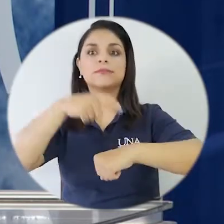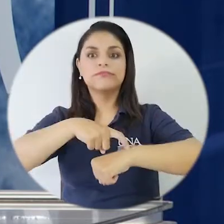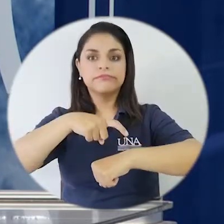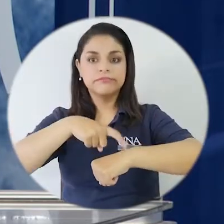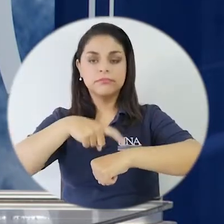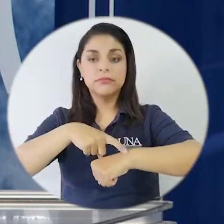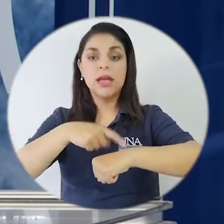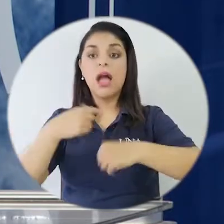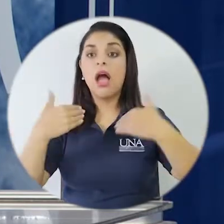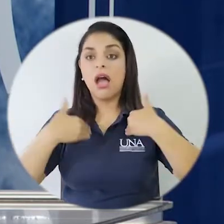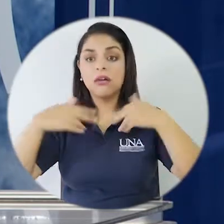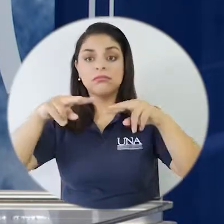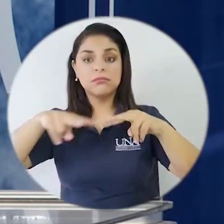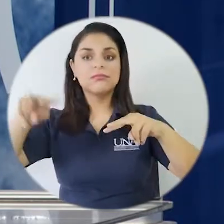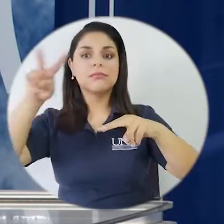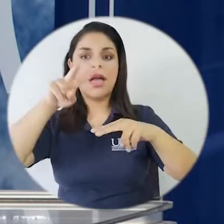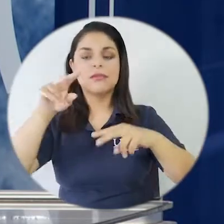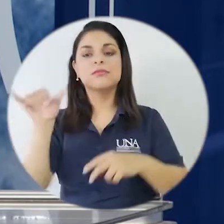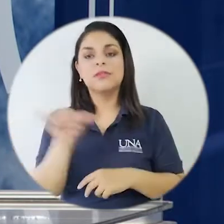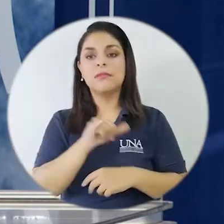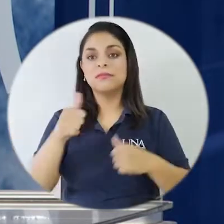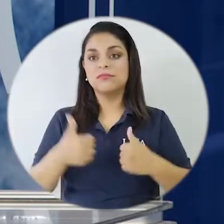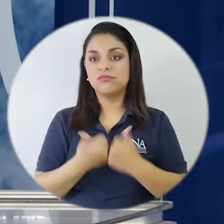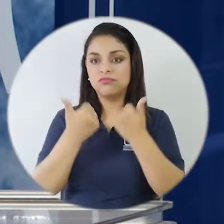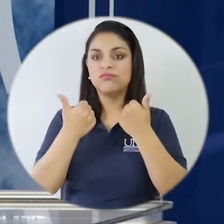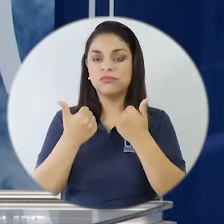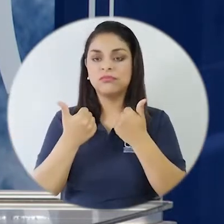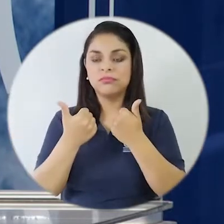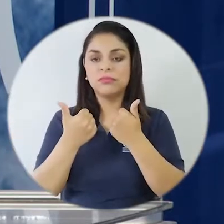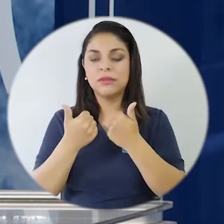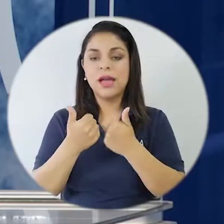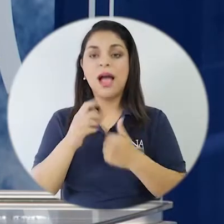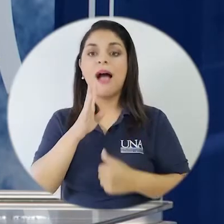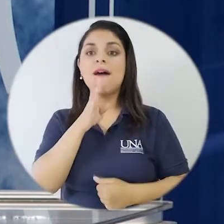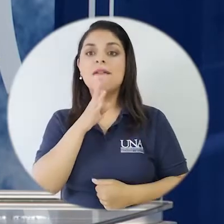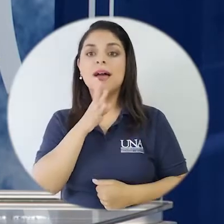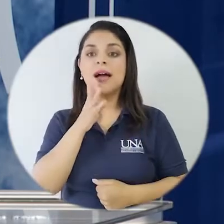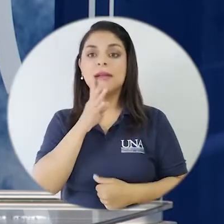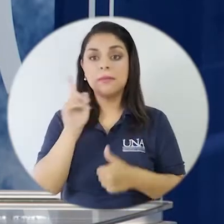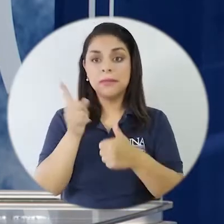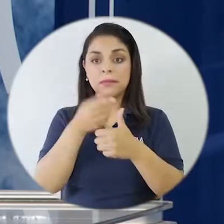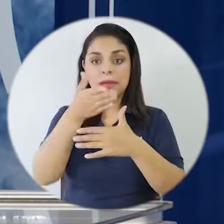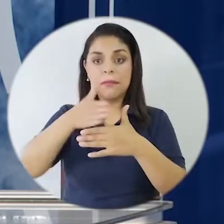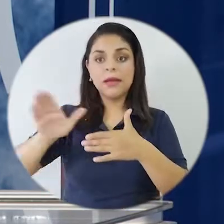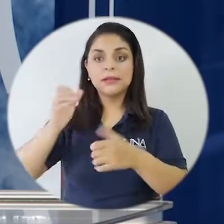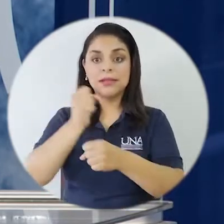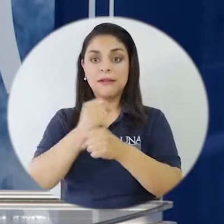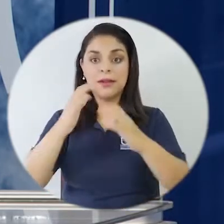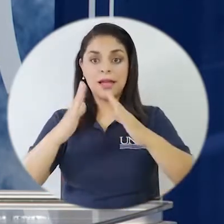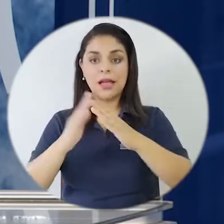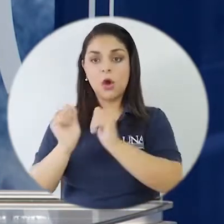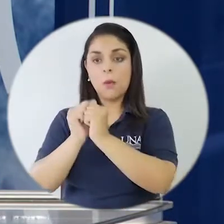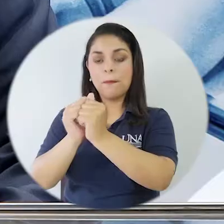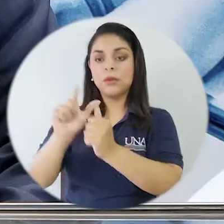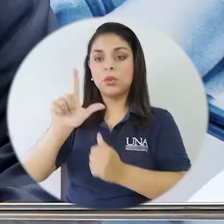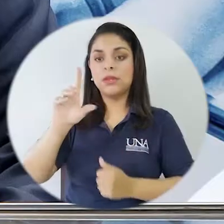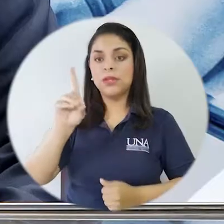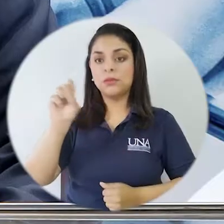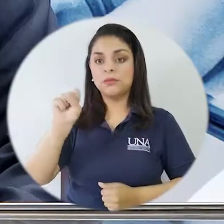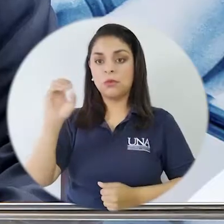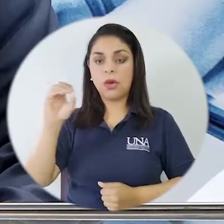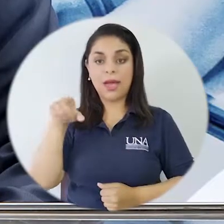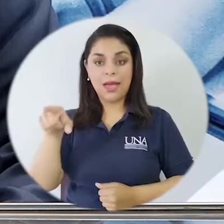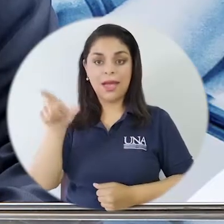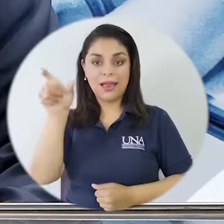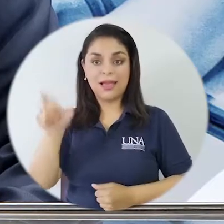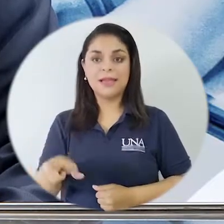tiene muchas ventajas y también pues muchos retos que enfrentar. Para hablar en este primer bloque sobre teletrabajo nos acompaña Luis Diego Salas Ocampo, quien